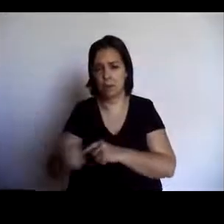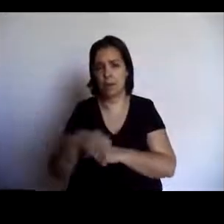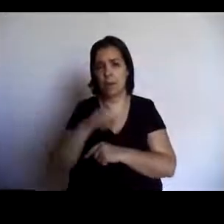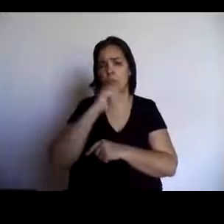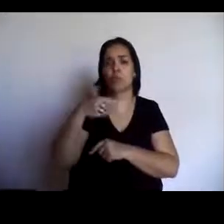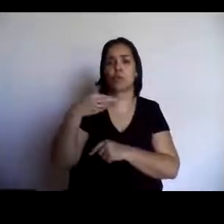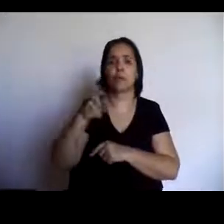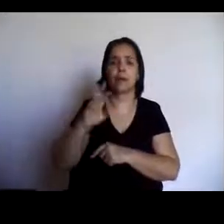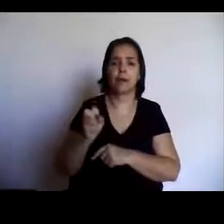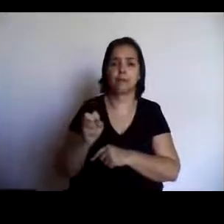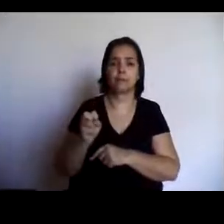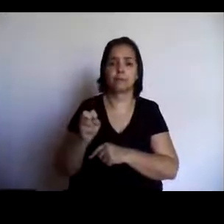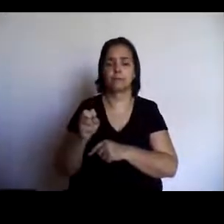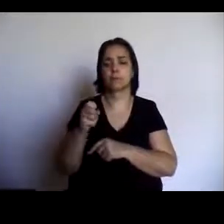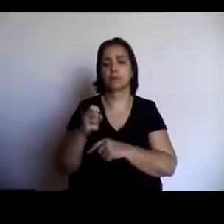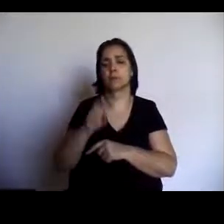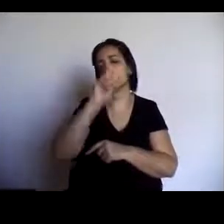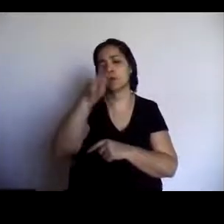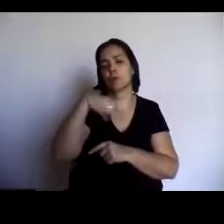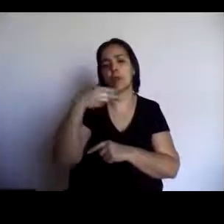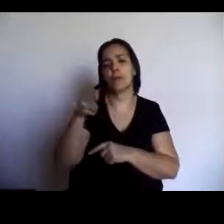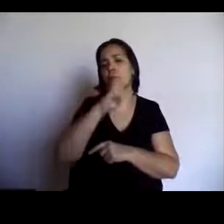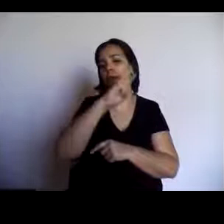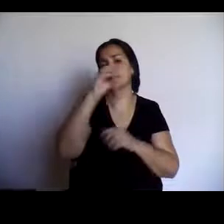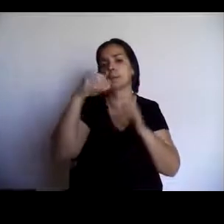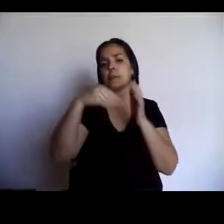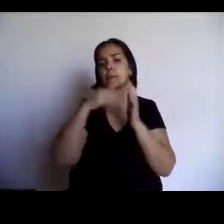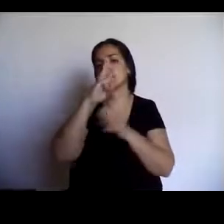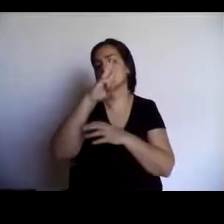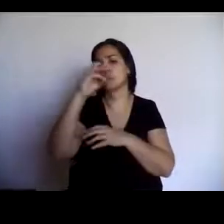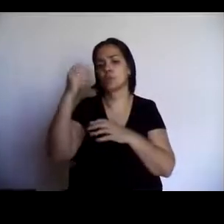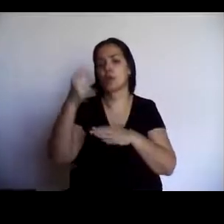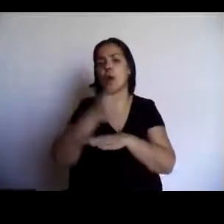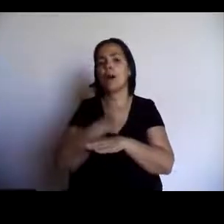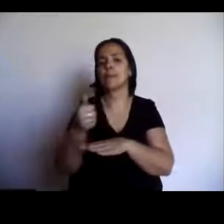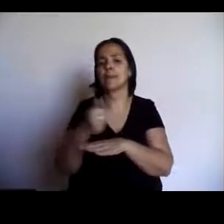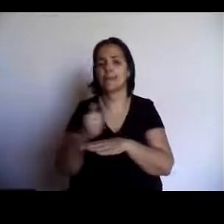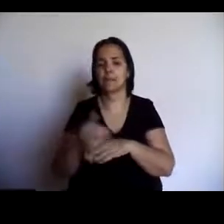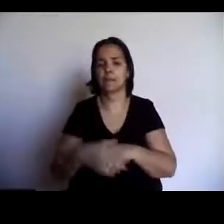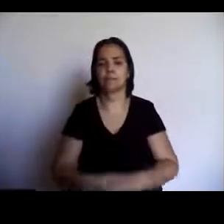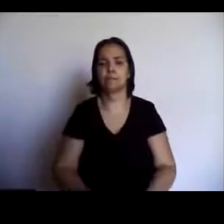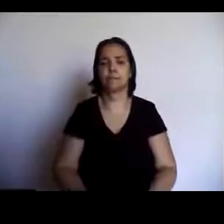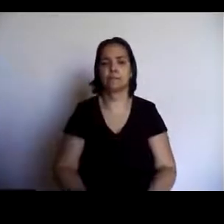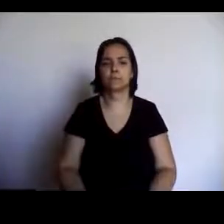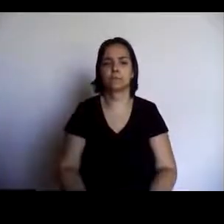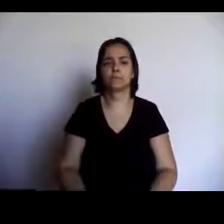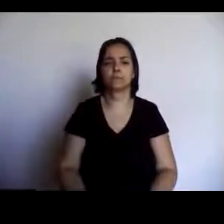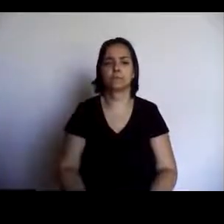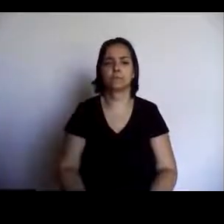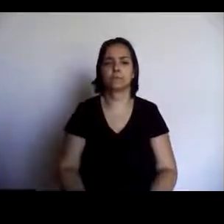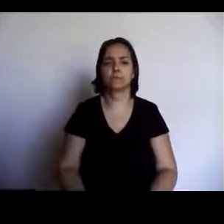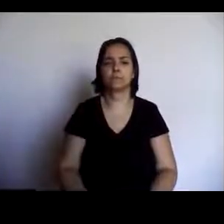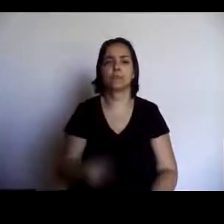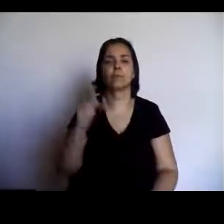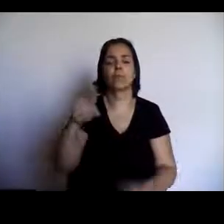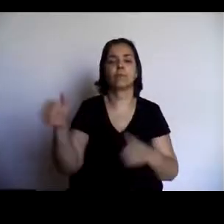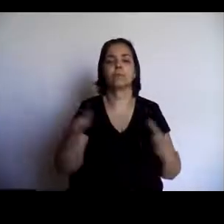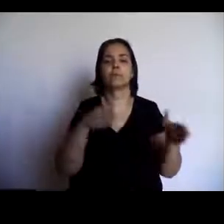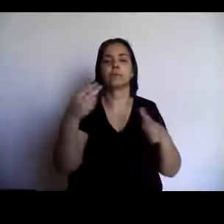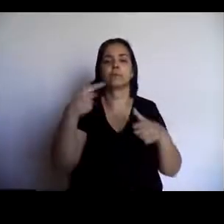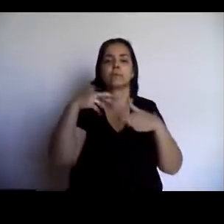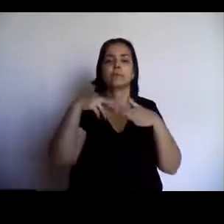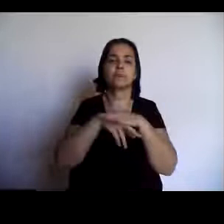Zurbarán y Entre Ríos. En total, 30.500 habitantes. En este periodo también hemos seguido gestionando